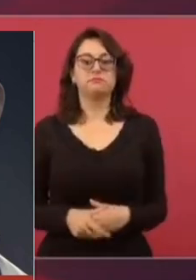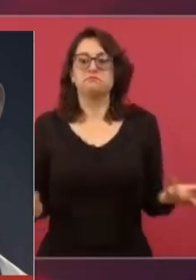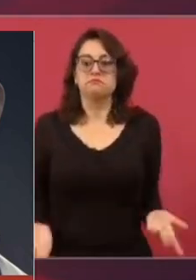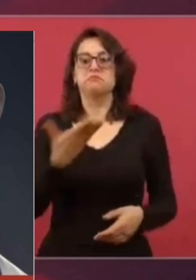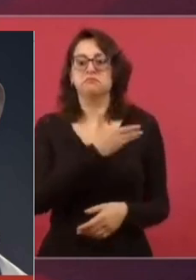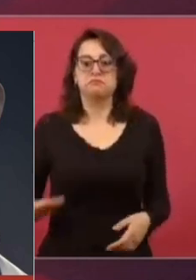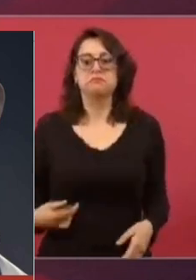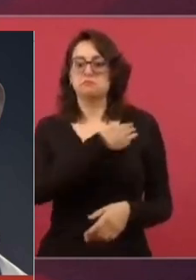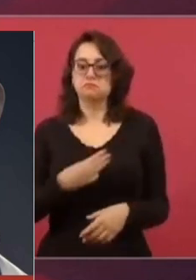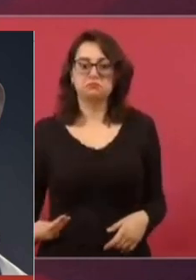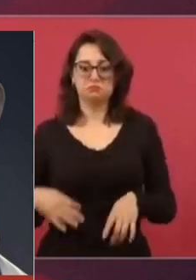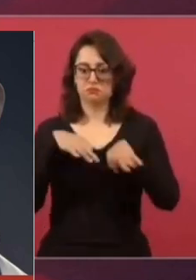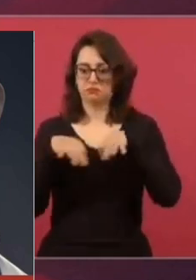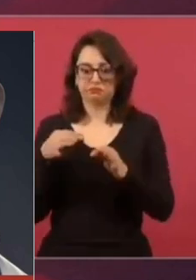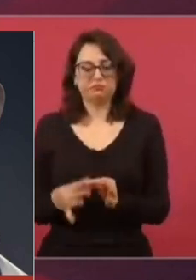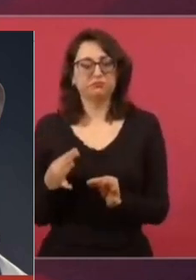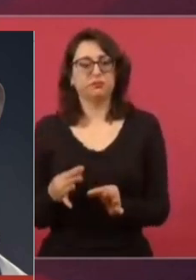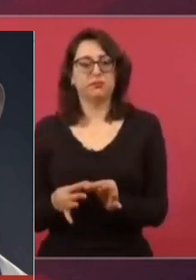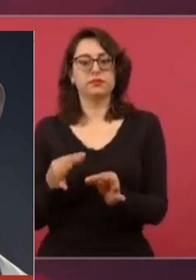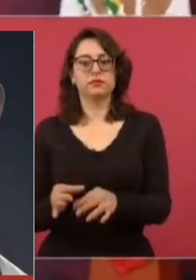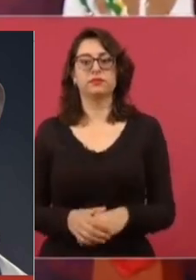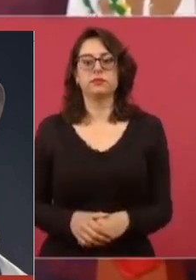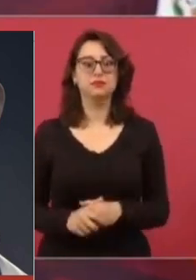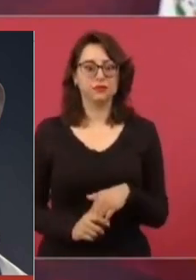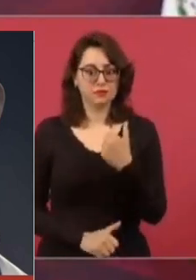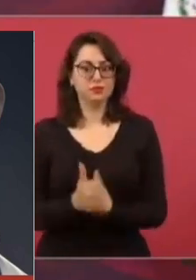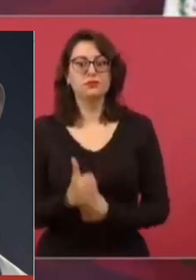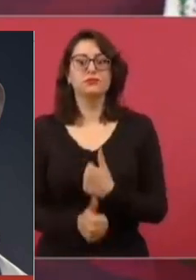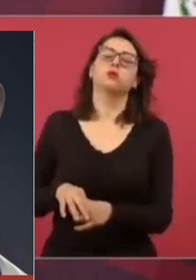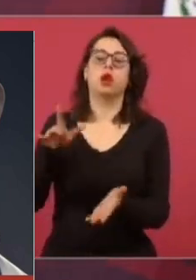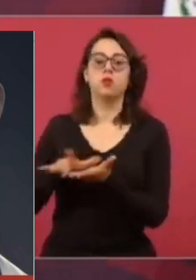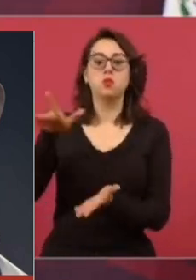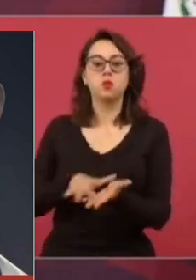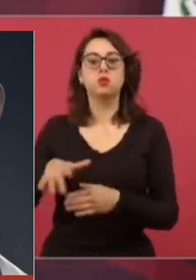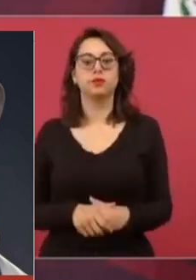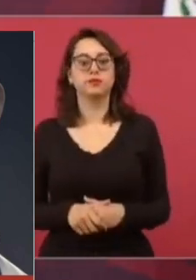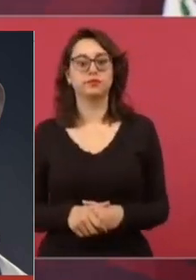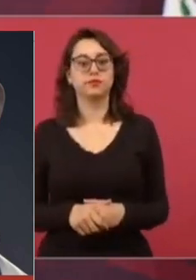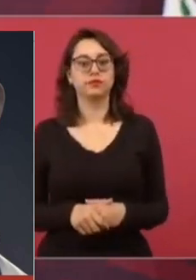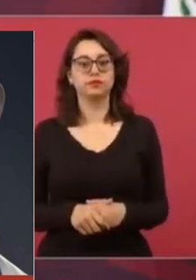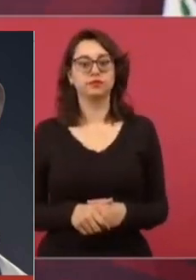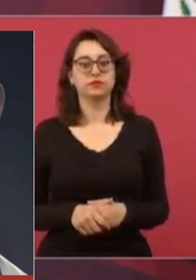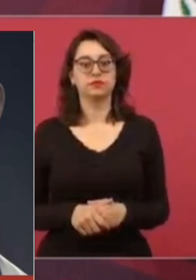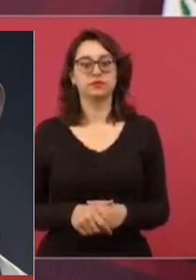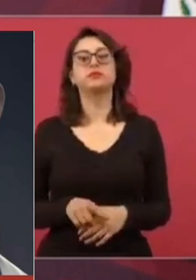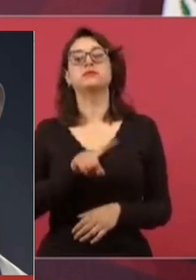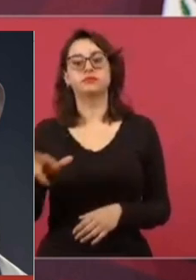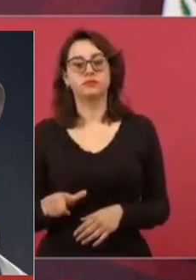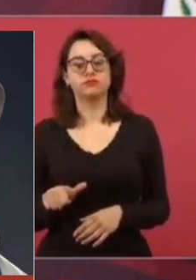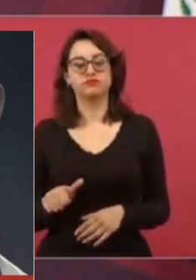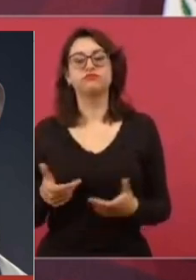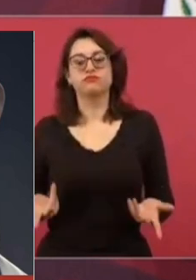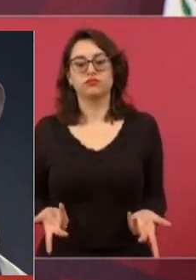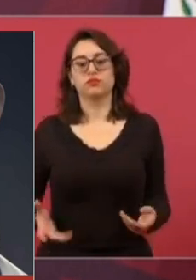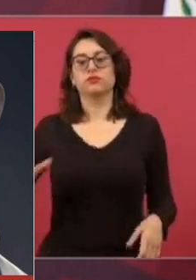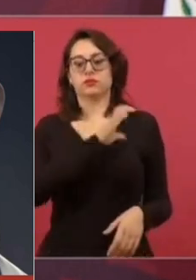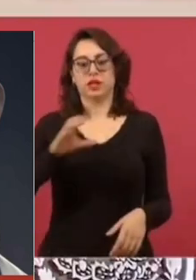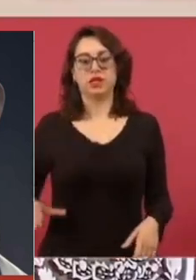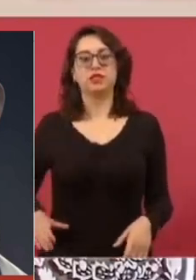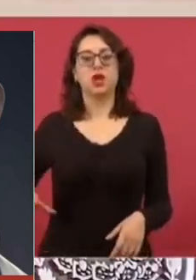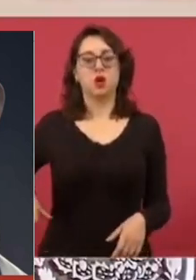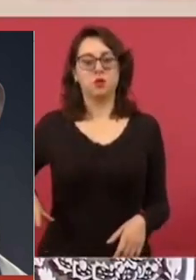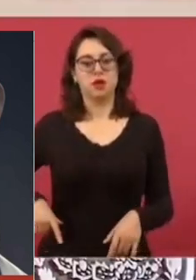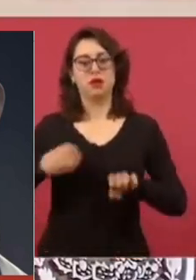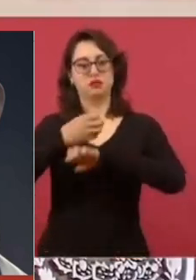como presidenta municipal y luego le invitan a ser candidata a diputada federal y gana. Y luego, pues ya conocen la historia, fue candidata también a la gobernatura.